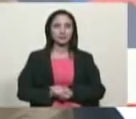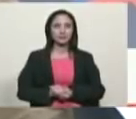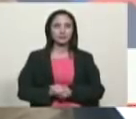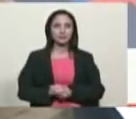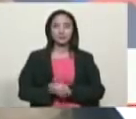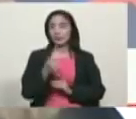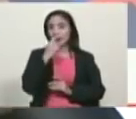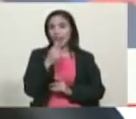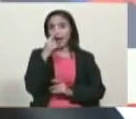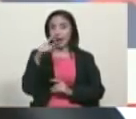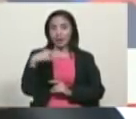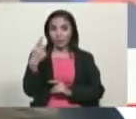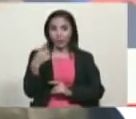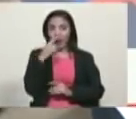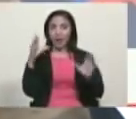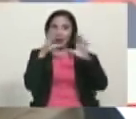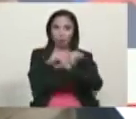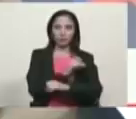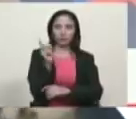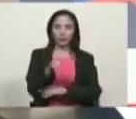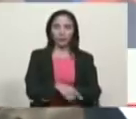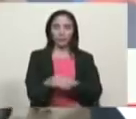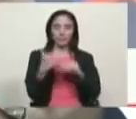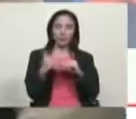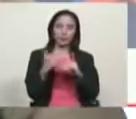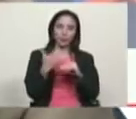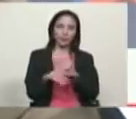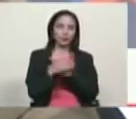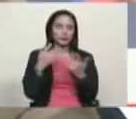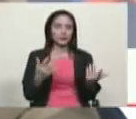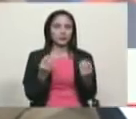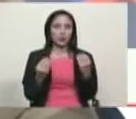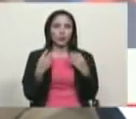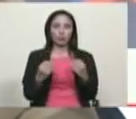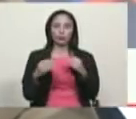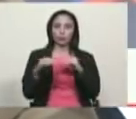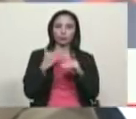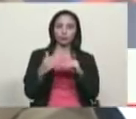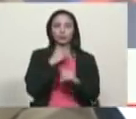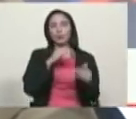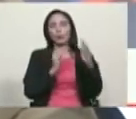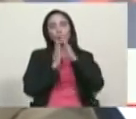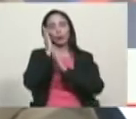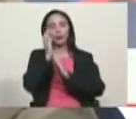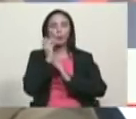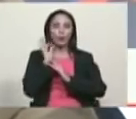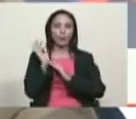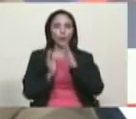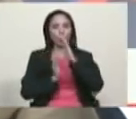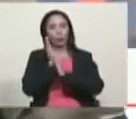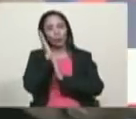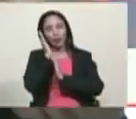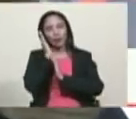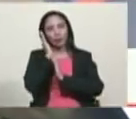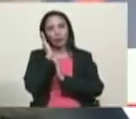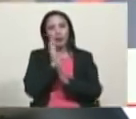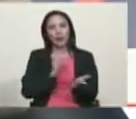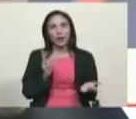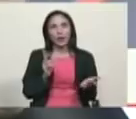Y antes de acostarse, ¿verdad? Antes de acostarse, se están acostando.